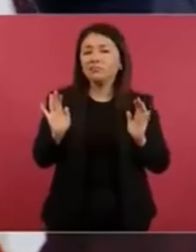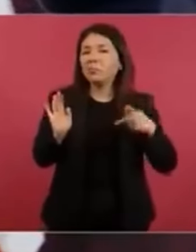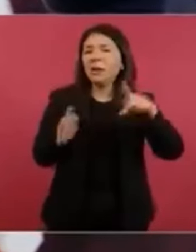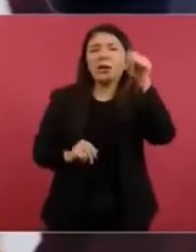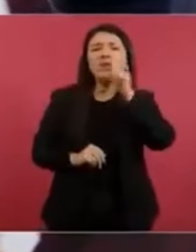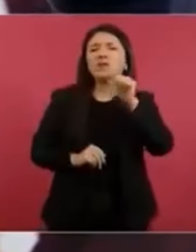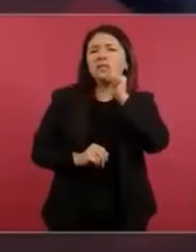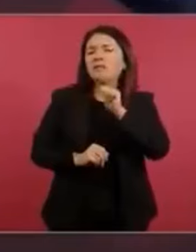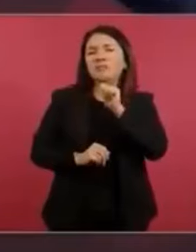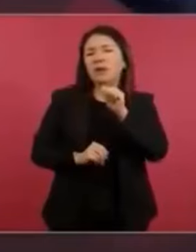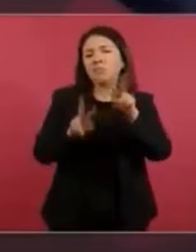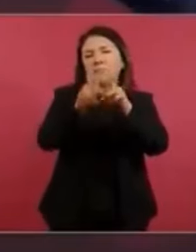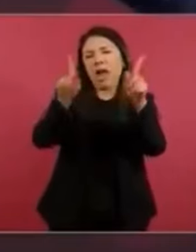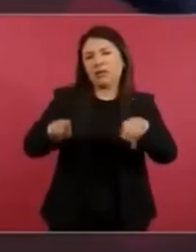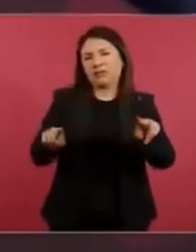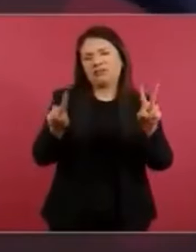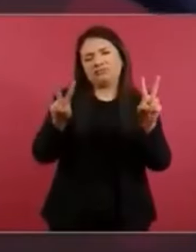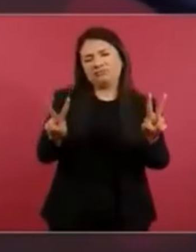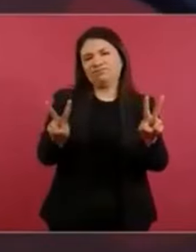y paz.